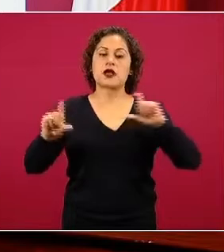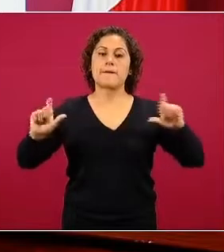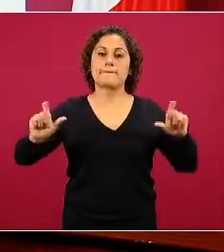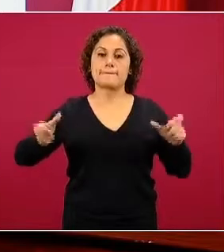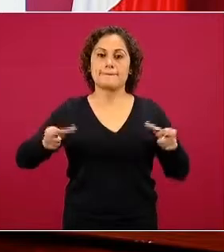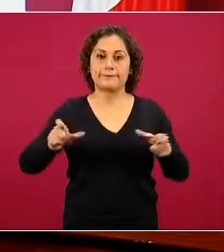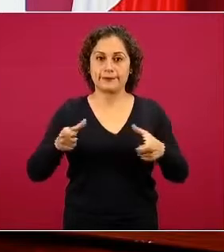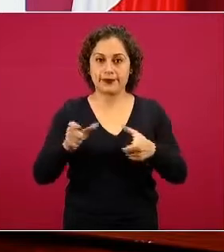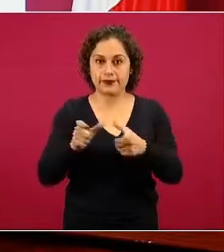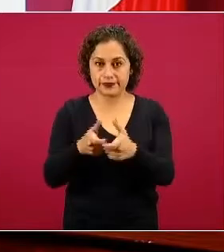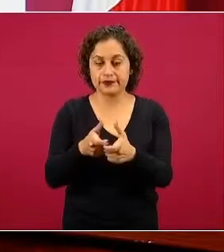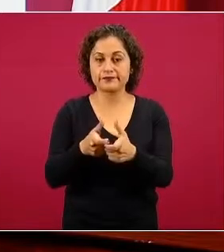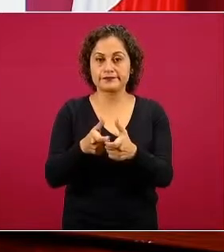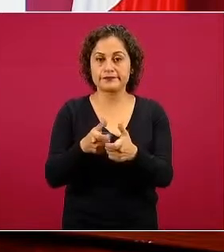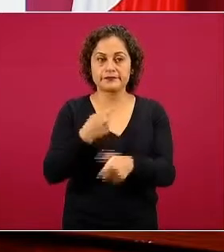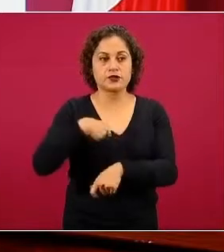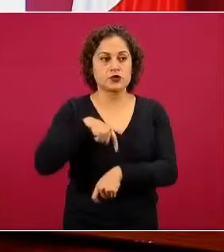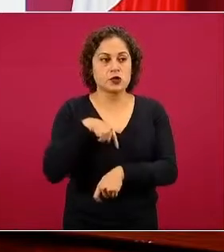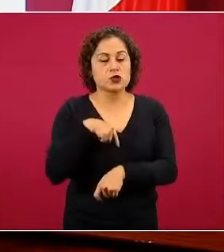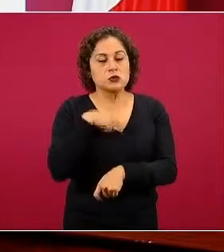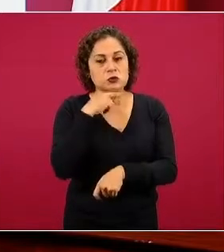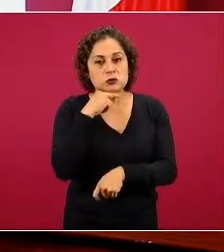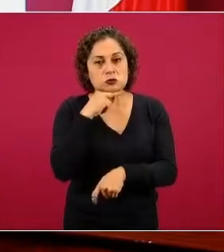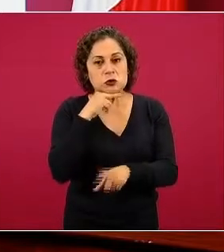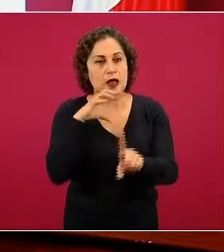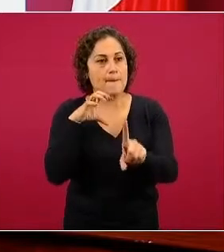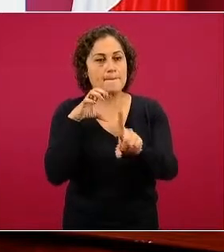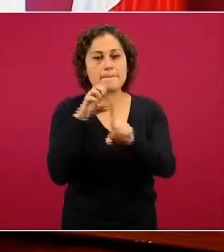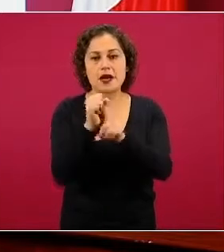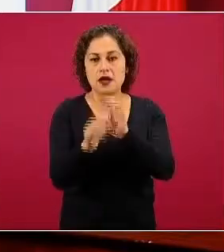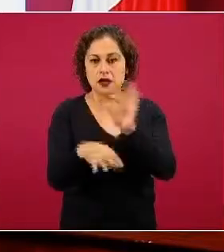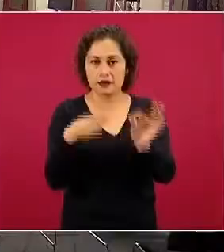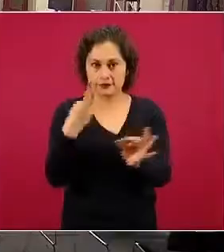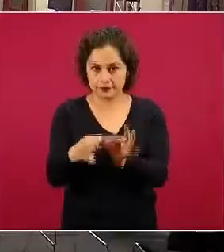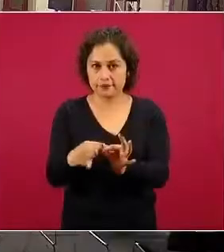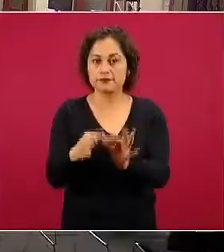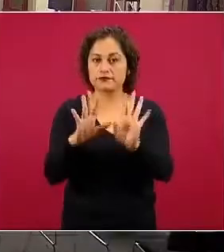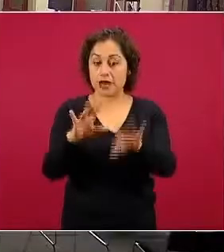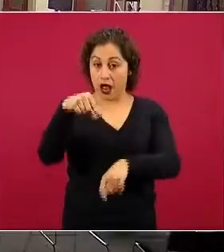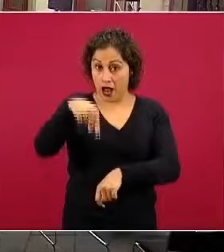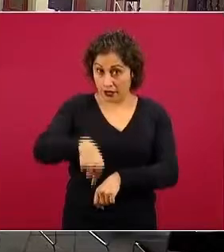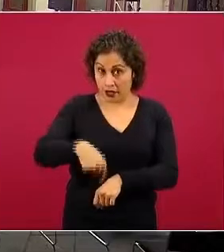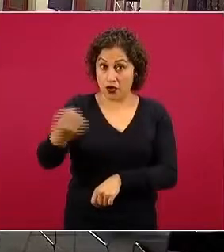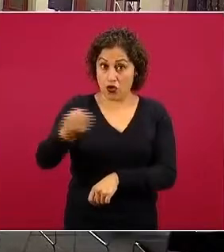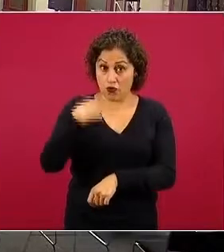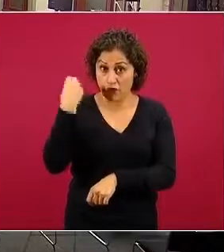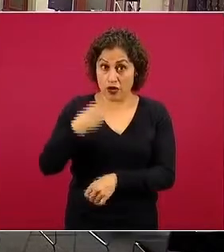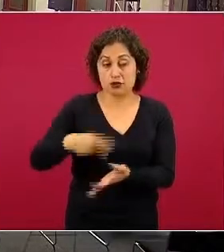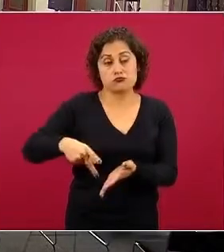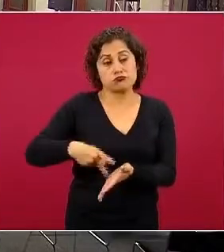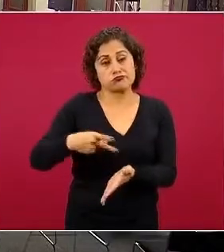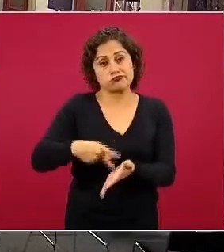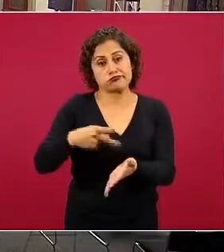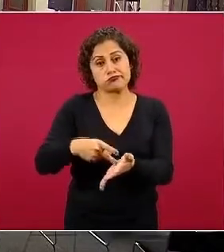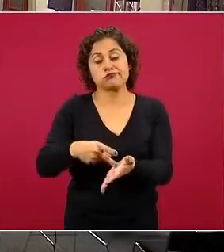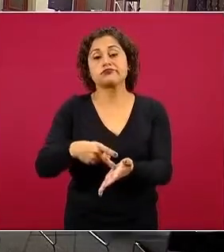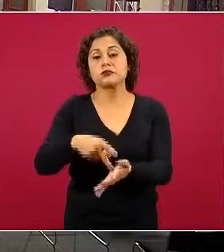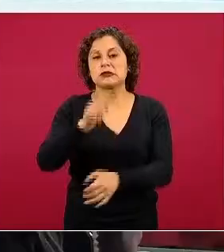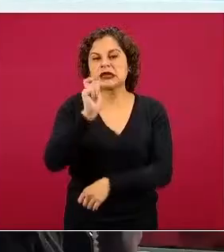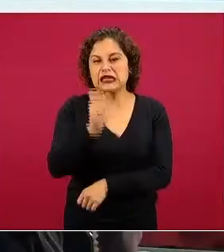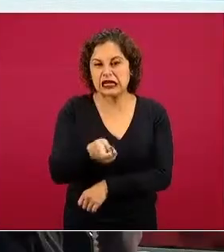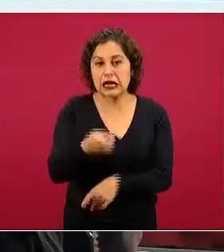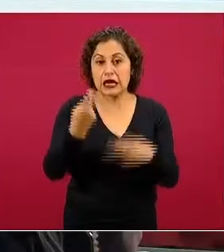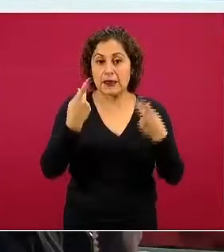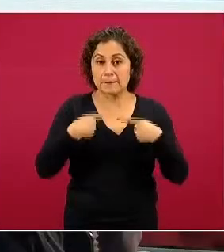una meta más cumplida, que también hemos dicho en esta conferencia de prensa. ¿Va a haber nuevos brotes?